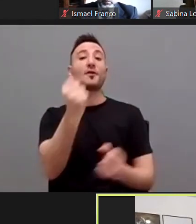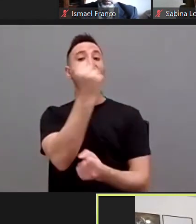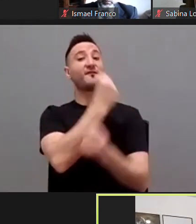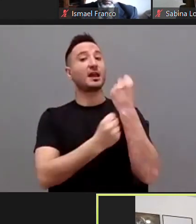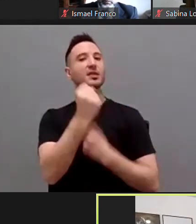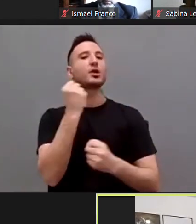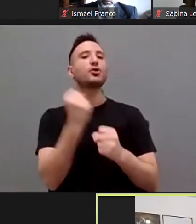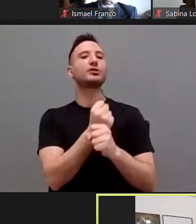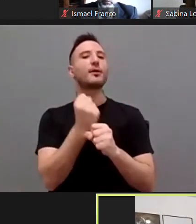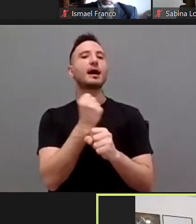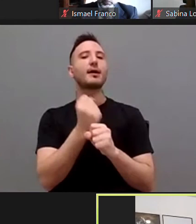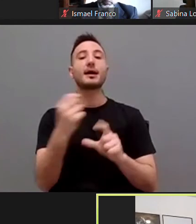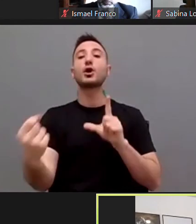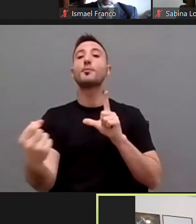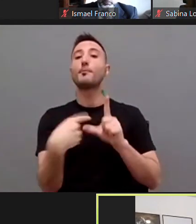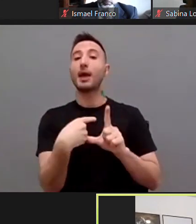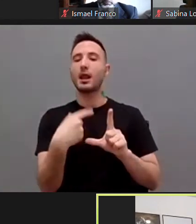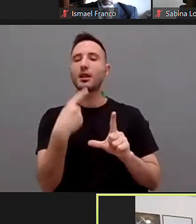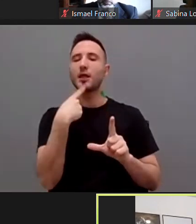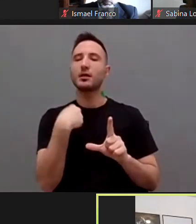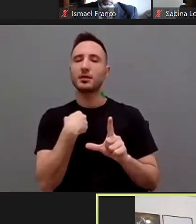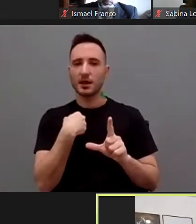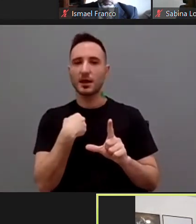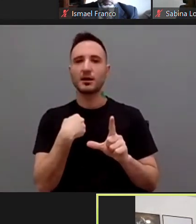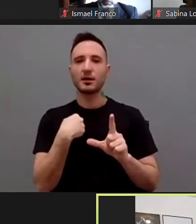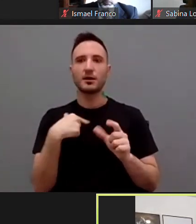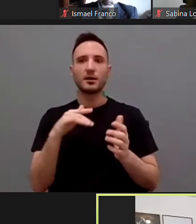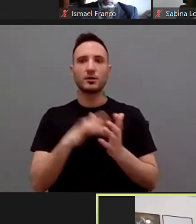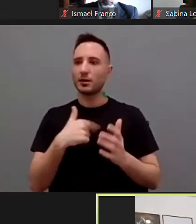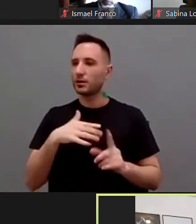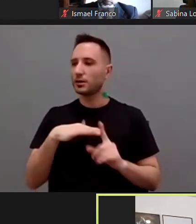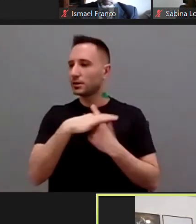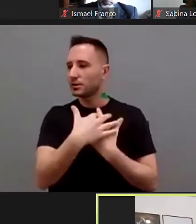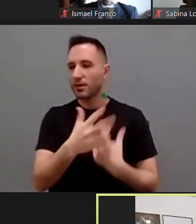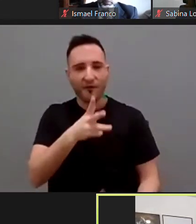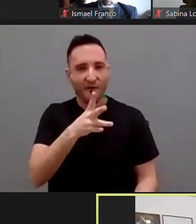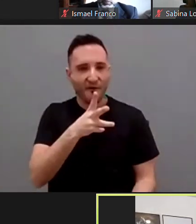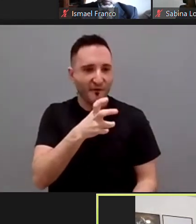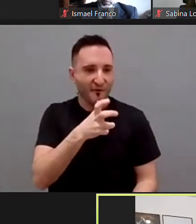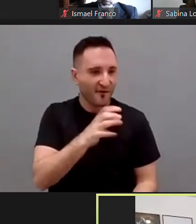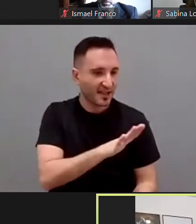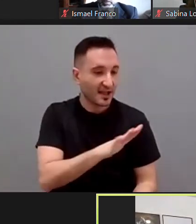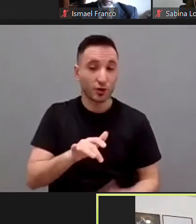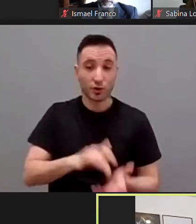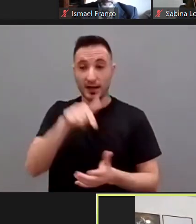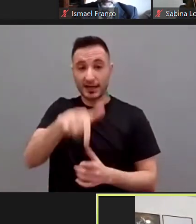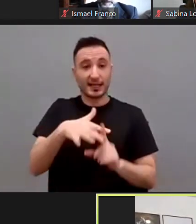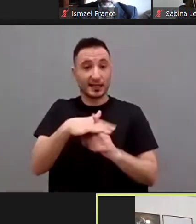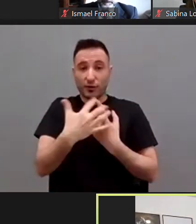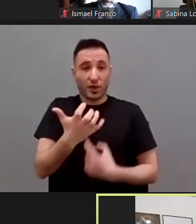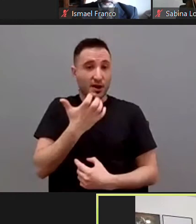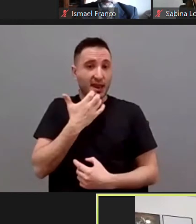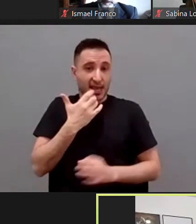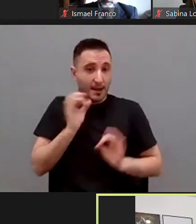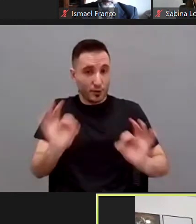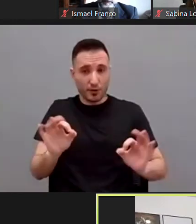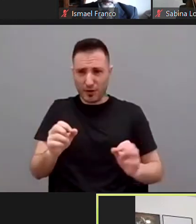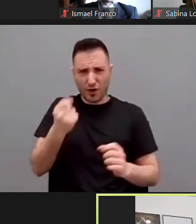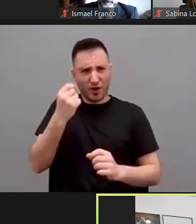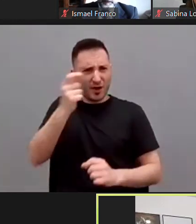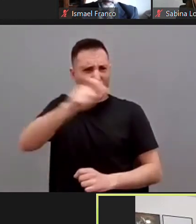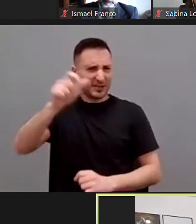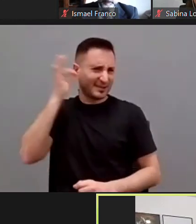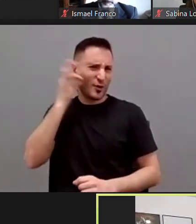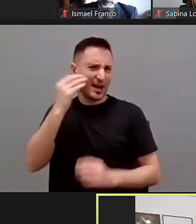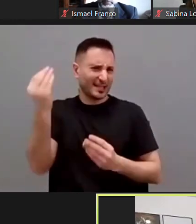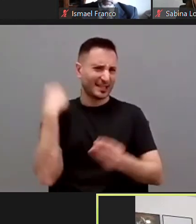me mandaba un mail diciéndome que eso estaba pasando muy mal. Esto es un caso que pongo de ejemplo, como miles que nos han llegado, porque le